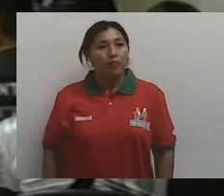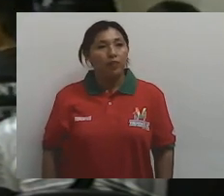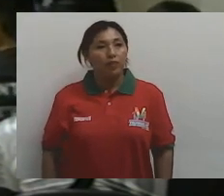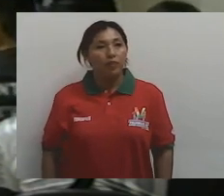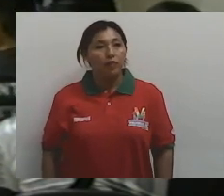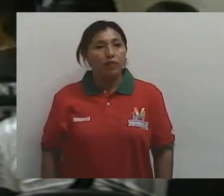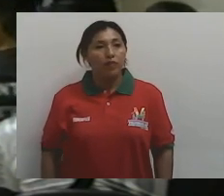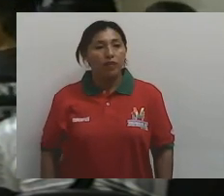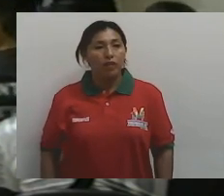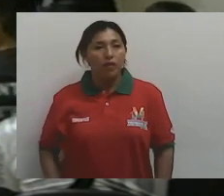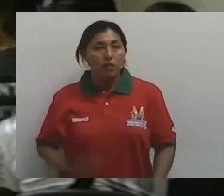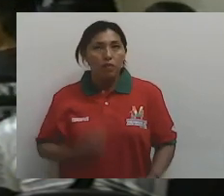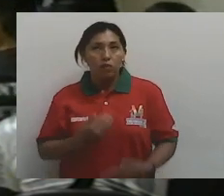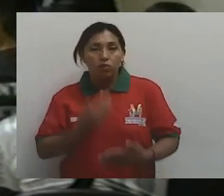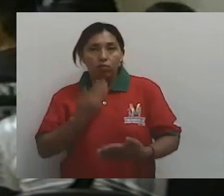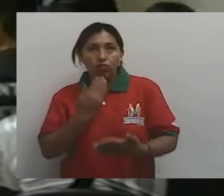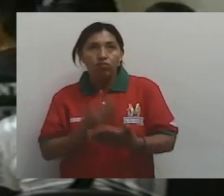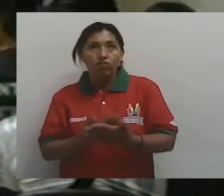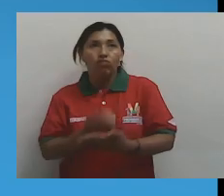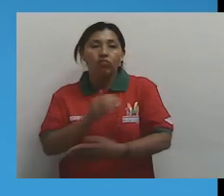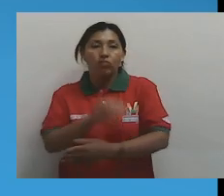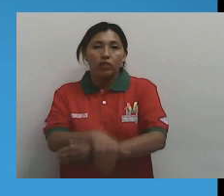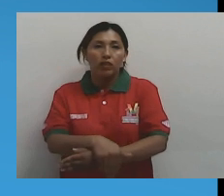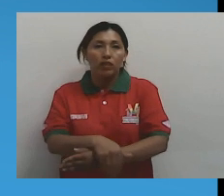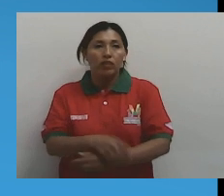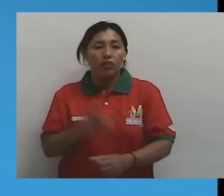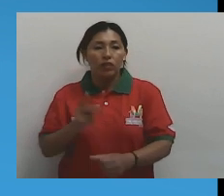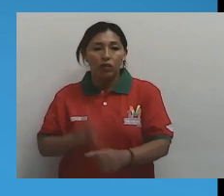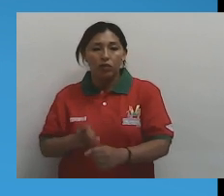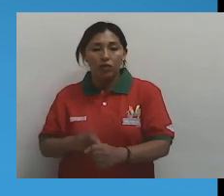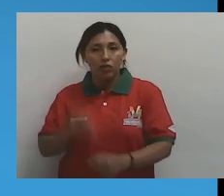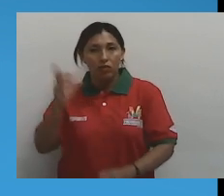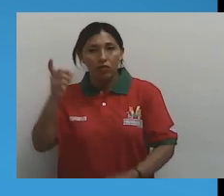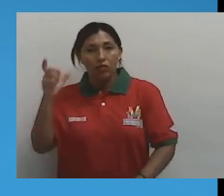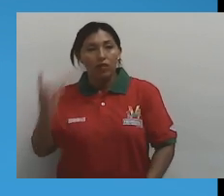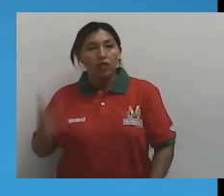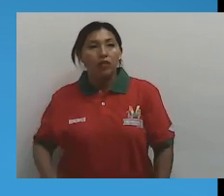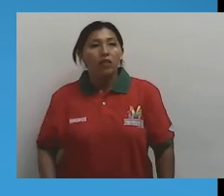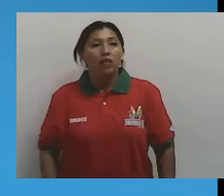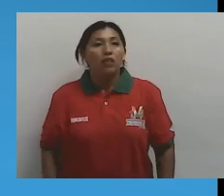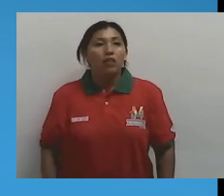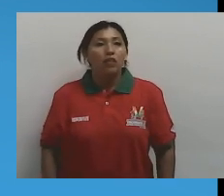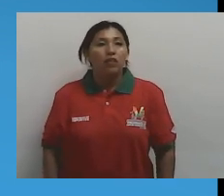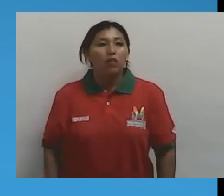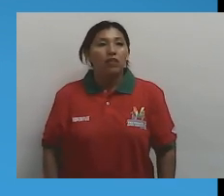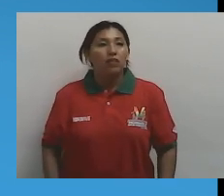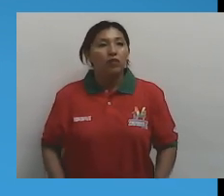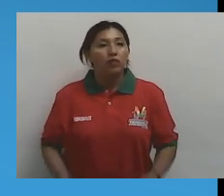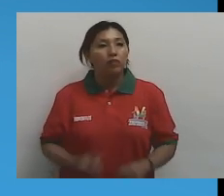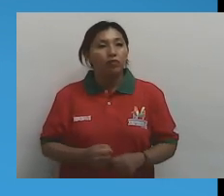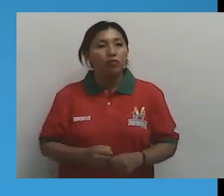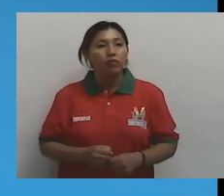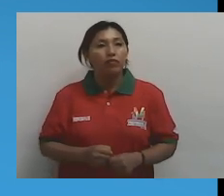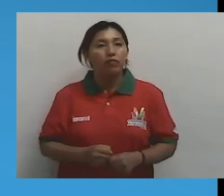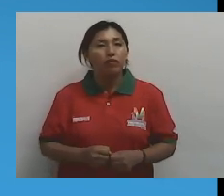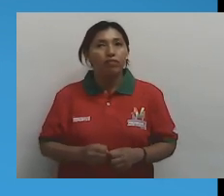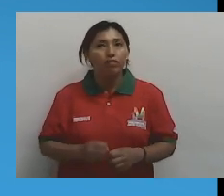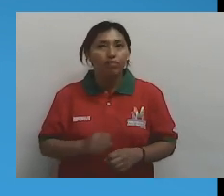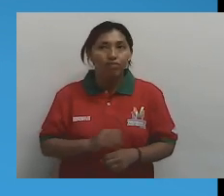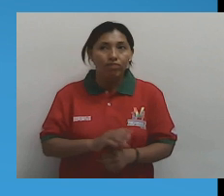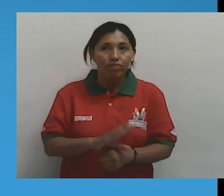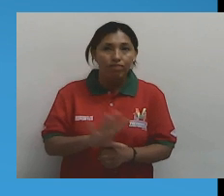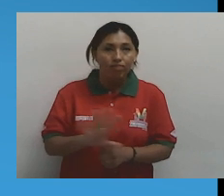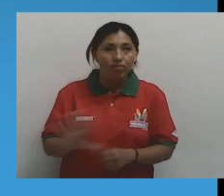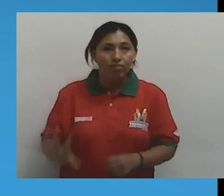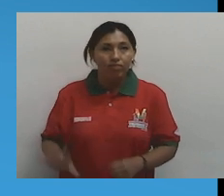Muy buenas noches a todos los presentes y oyentes, ya que esta conferencia está siendo en vivo.